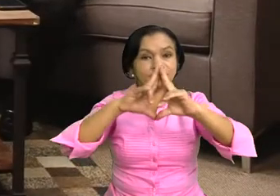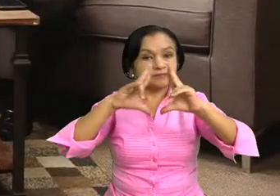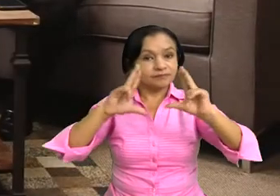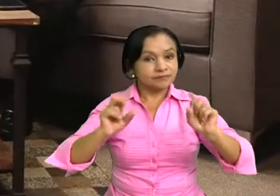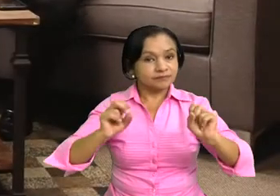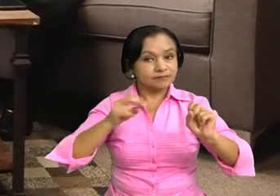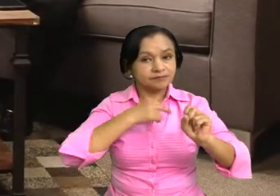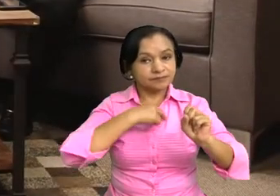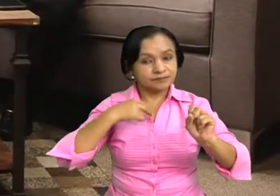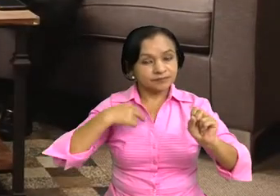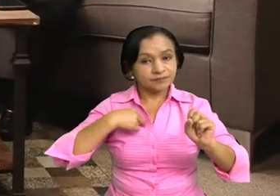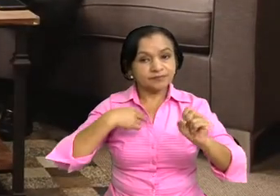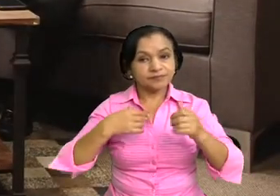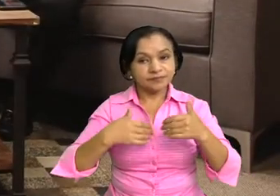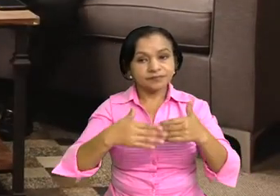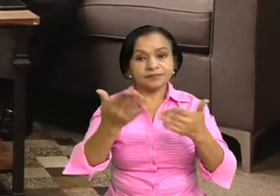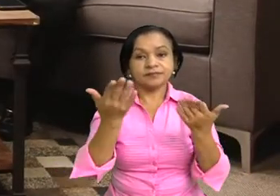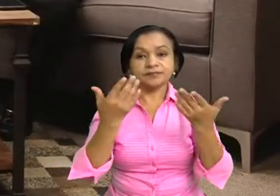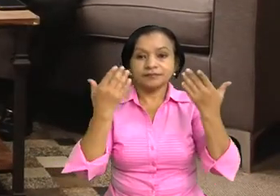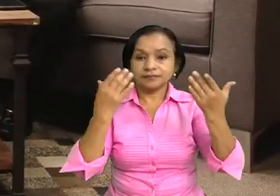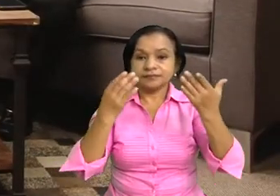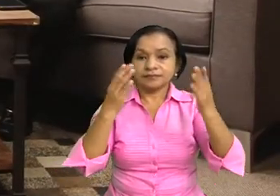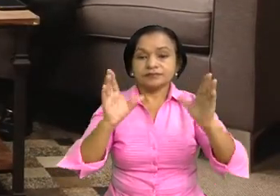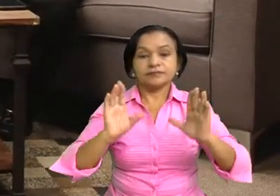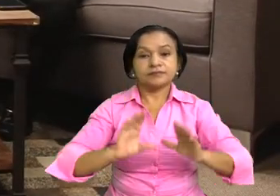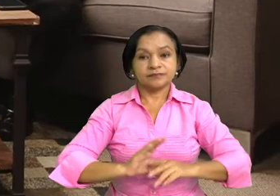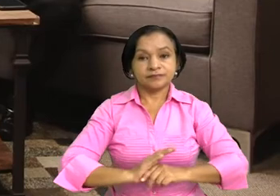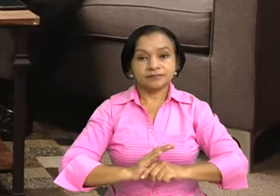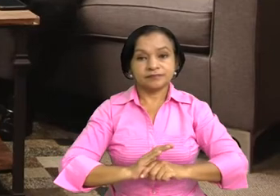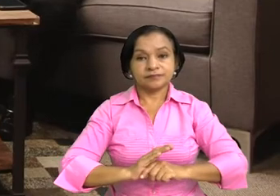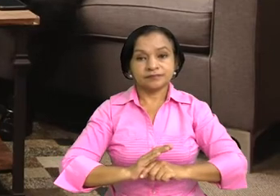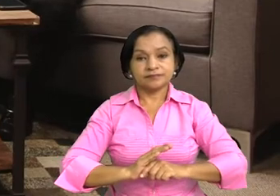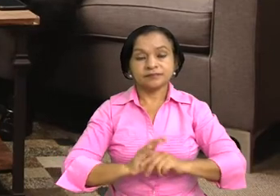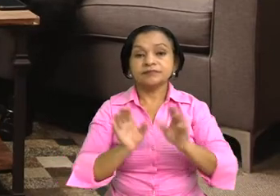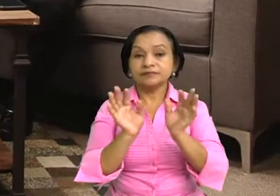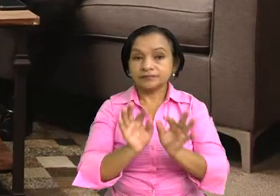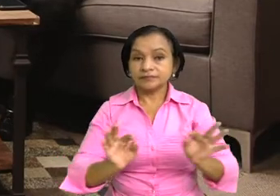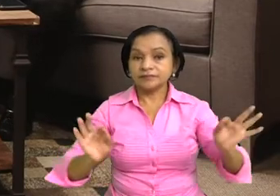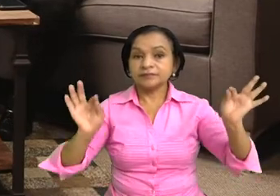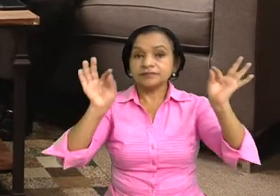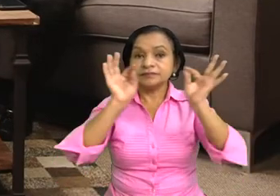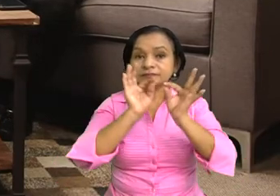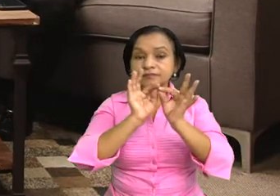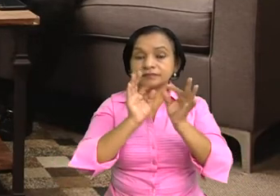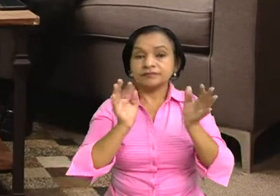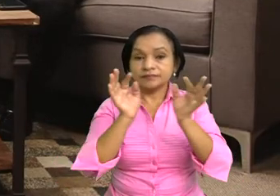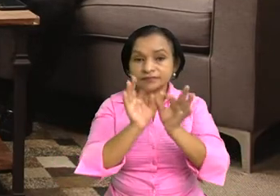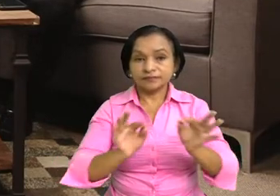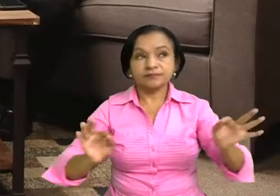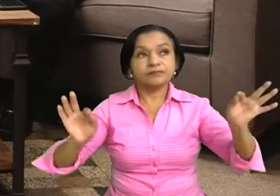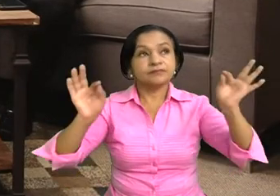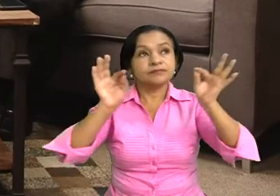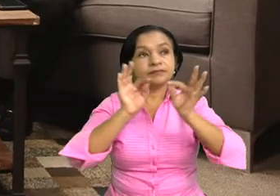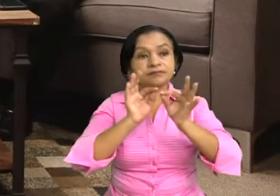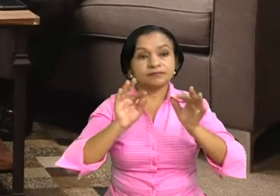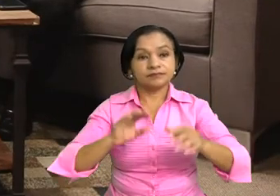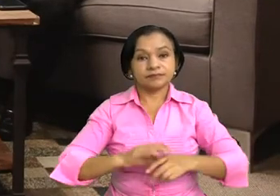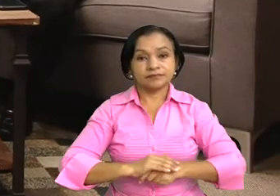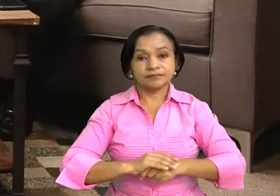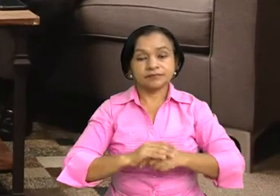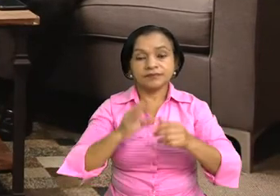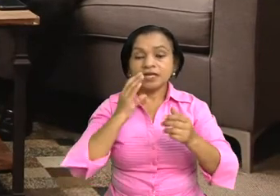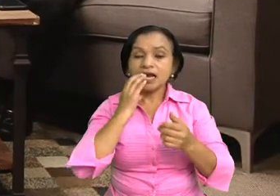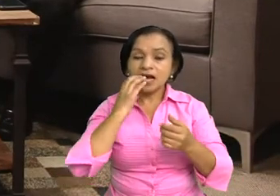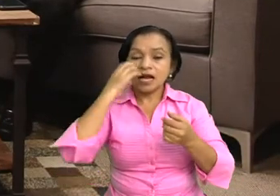está dándole resultados, ya está dándole productos, ¿verdad? Algo muy interesante, muy importante. Compañero, la producción de caña